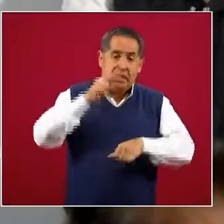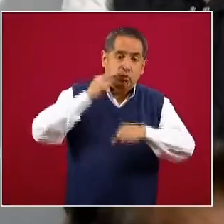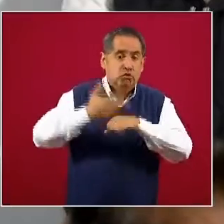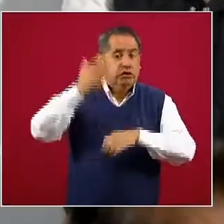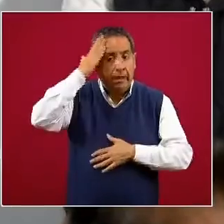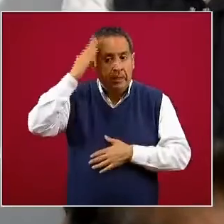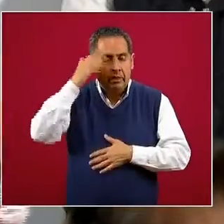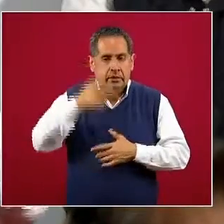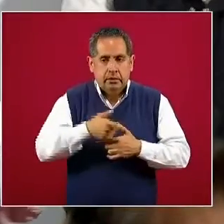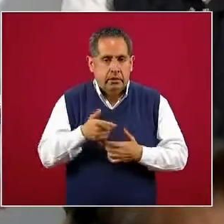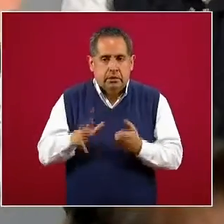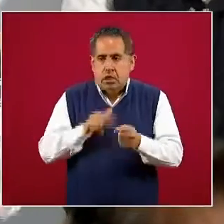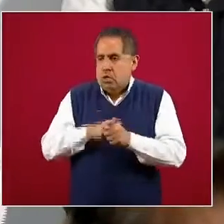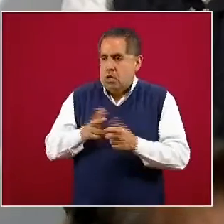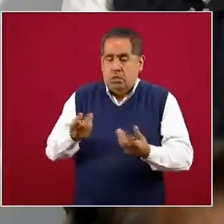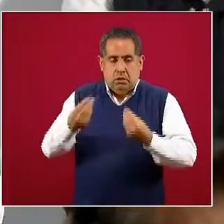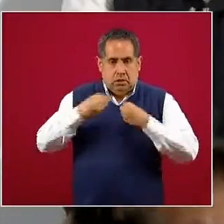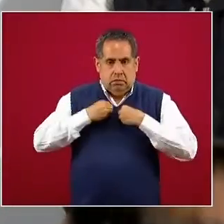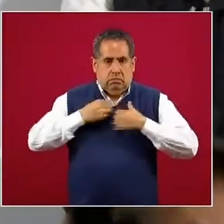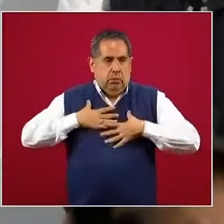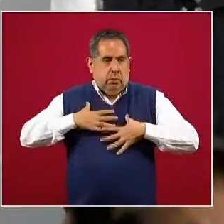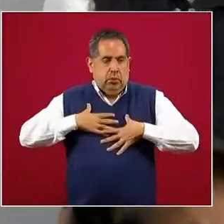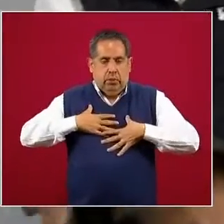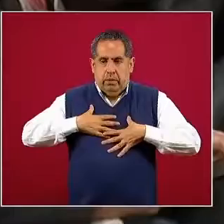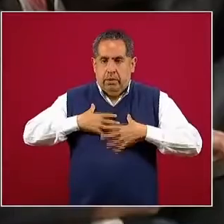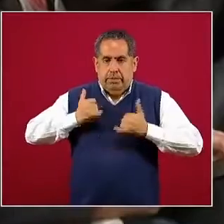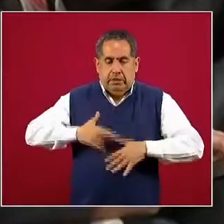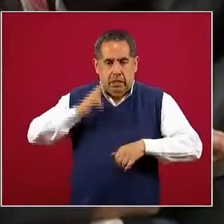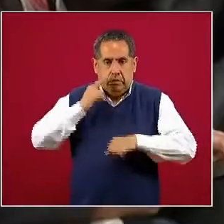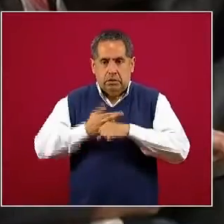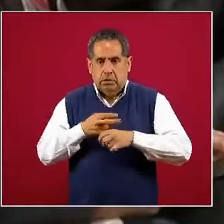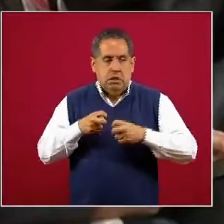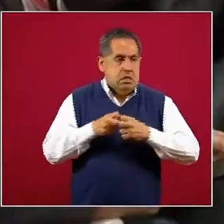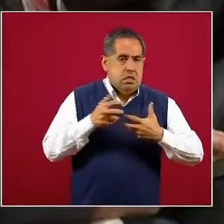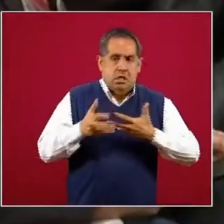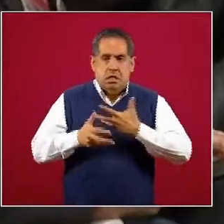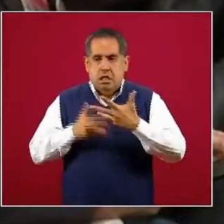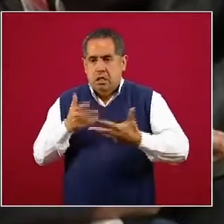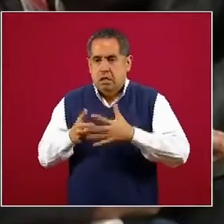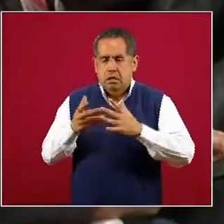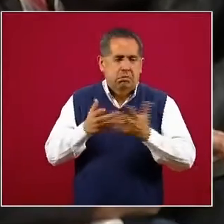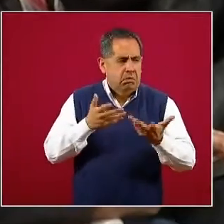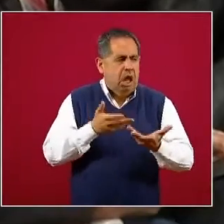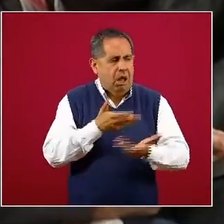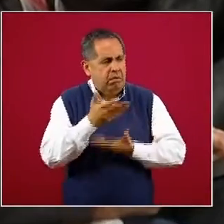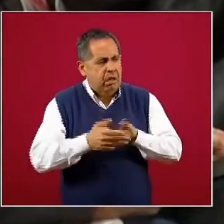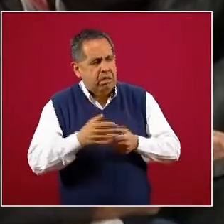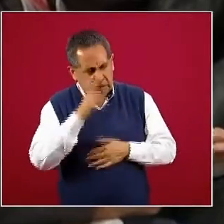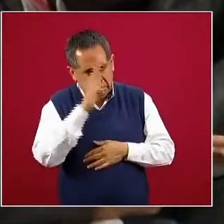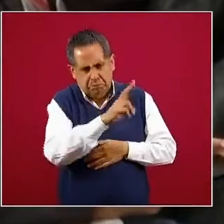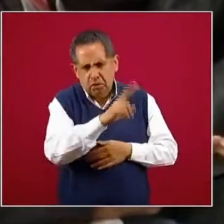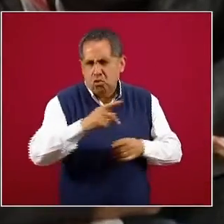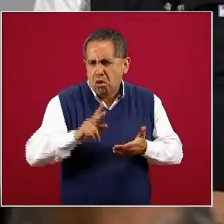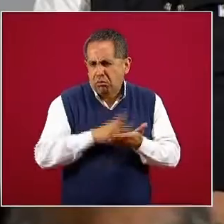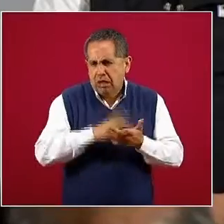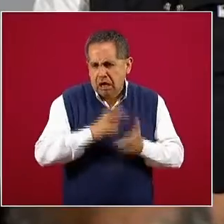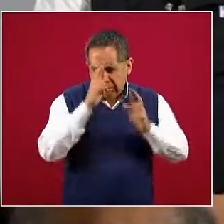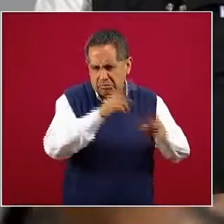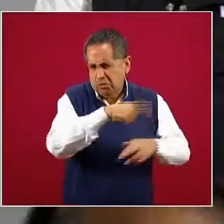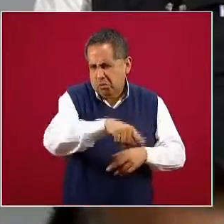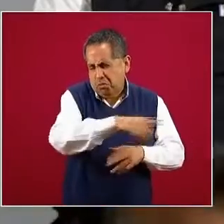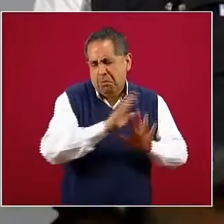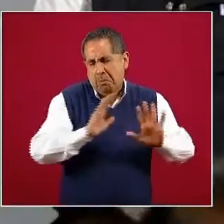o diseñar o implantar o supervisar políticas públicas. El artículo 10 del Reglamento